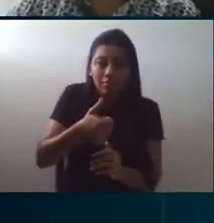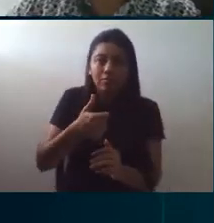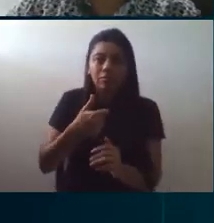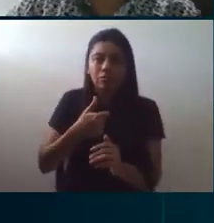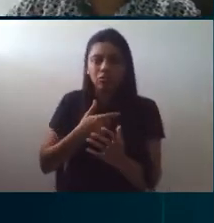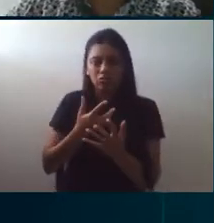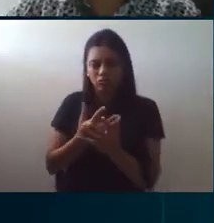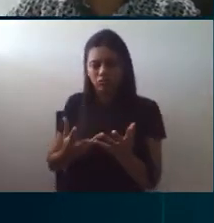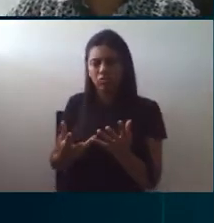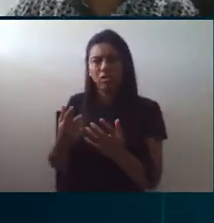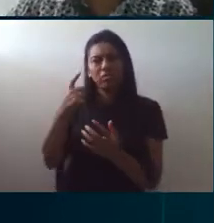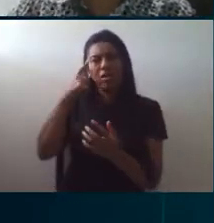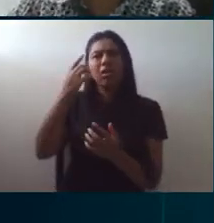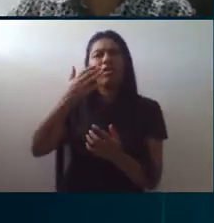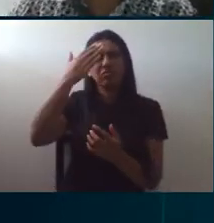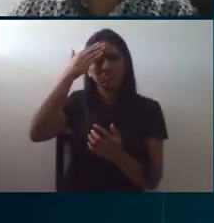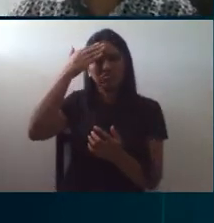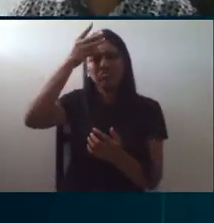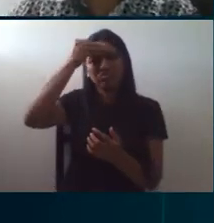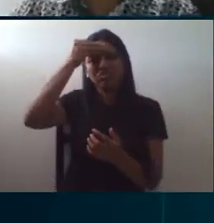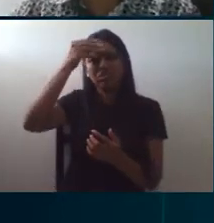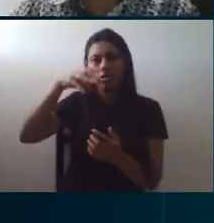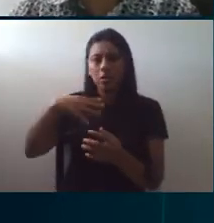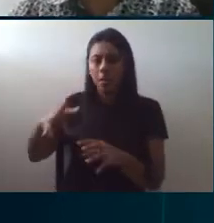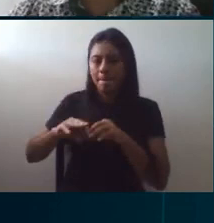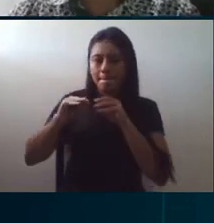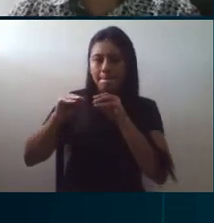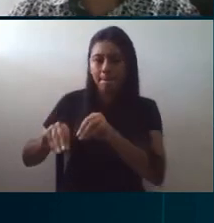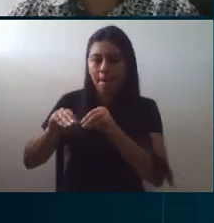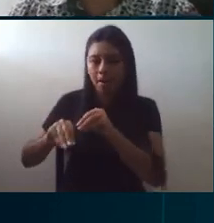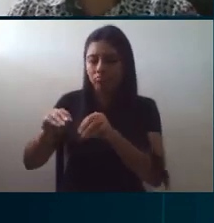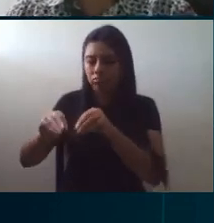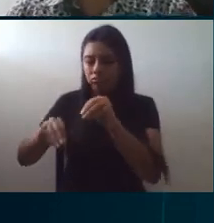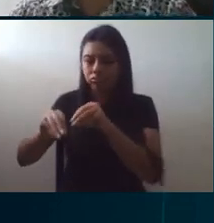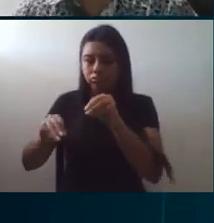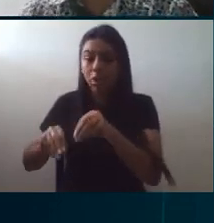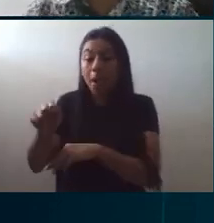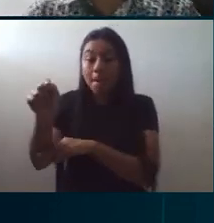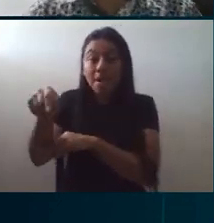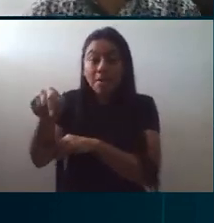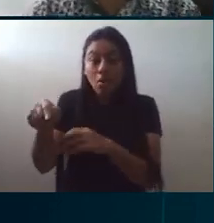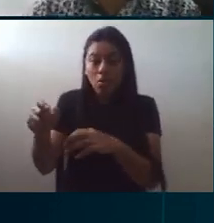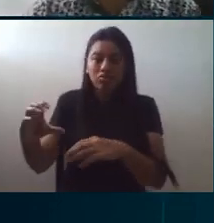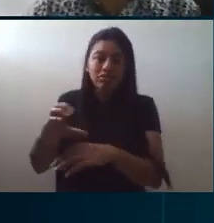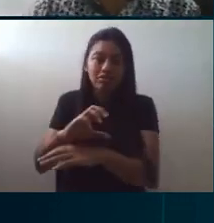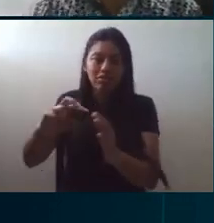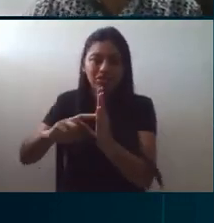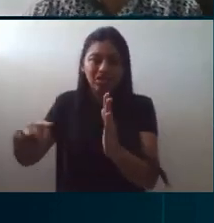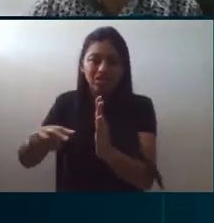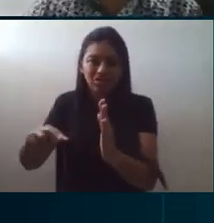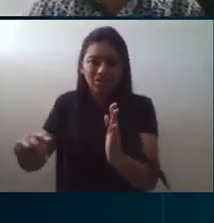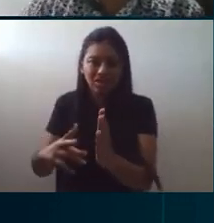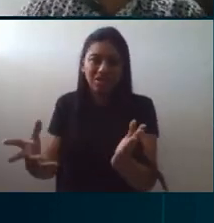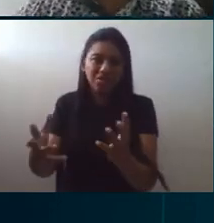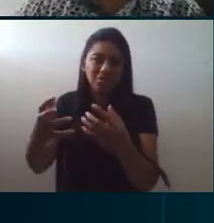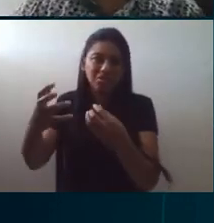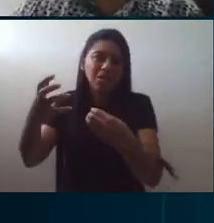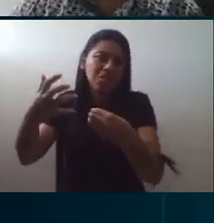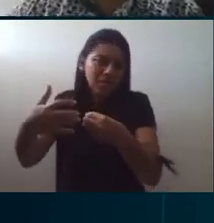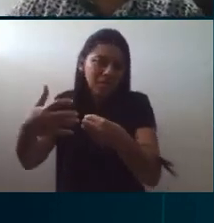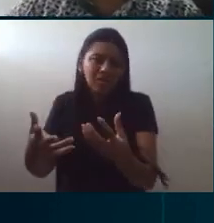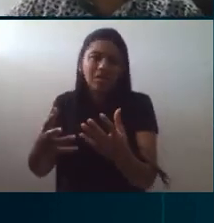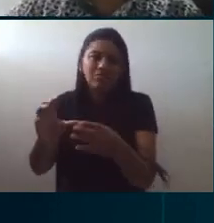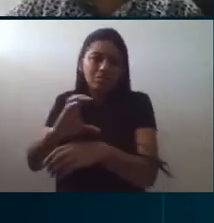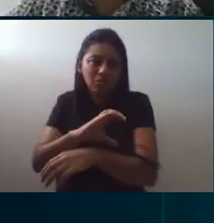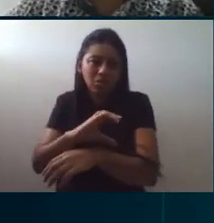e inmediatamente un algoritmo me asigne la categoría de manera automática. ¿Listo? O sea, digamos, es la intención de este algoritmo, la intención de este trabajo, y es